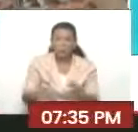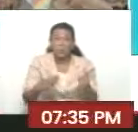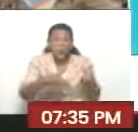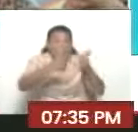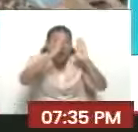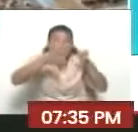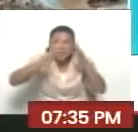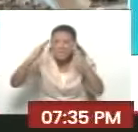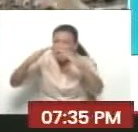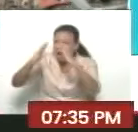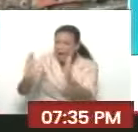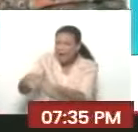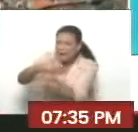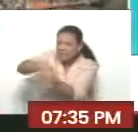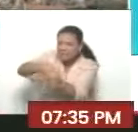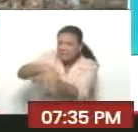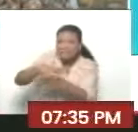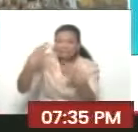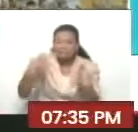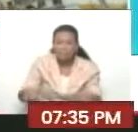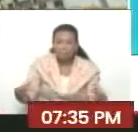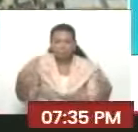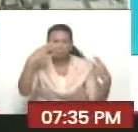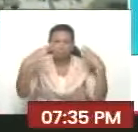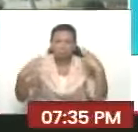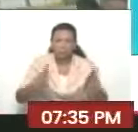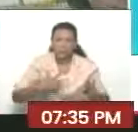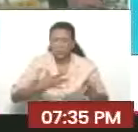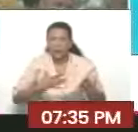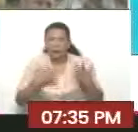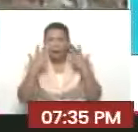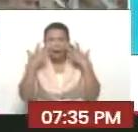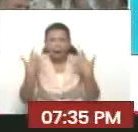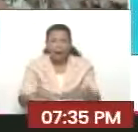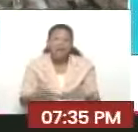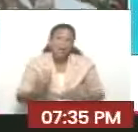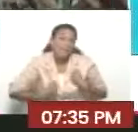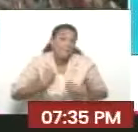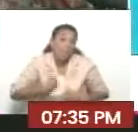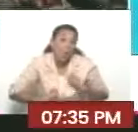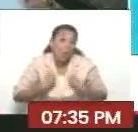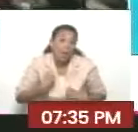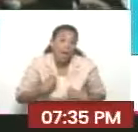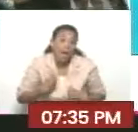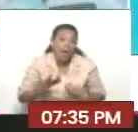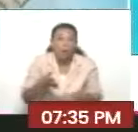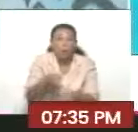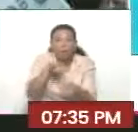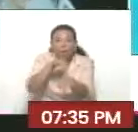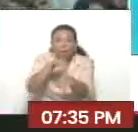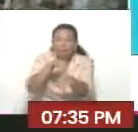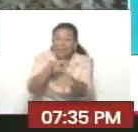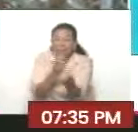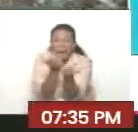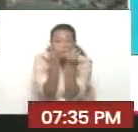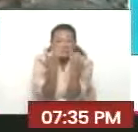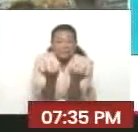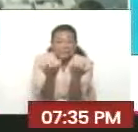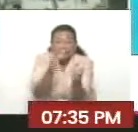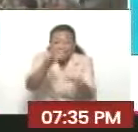edificios, por las calles. Bueno, eso lleno para allá. ¿Qué me preocupaba? ¿Cómo voy a seguir yo para allá? Si eso estaba